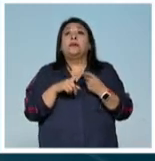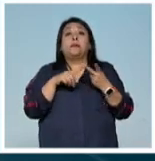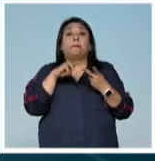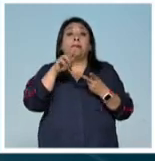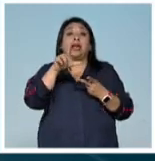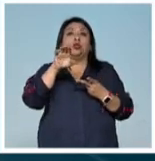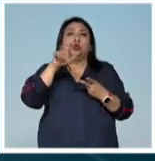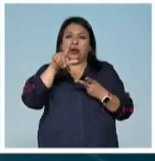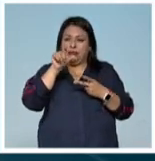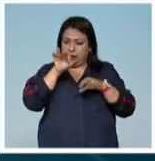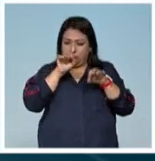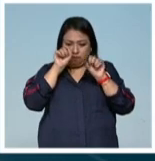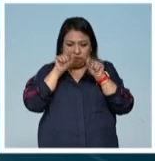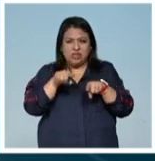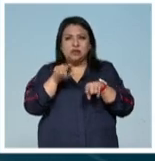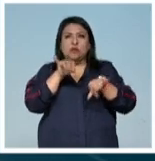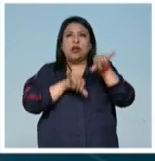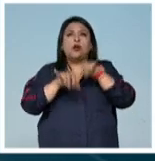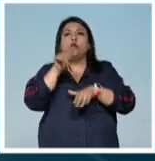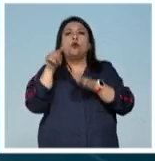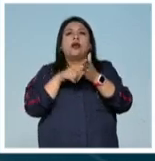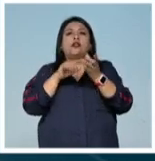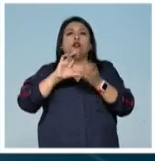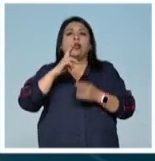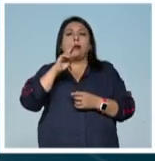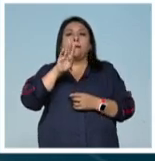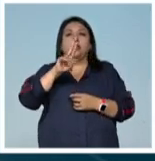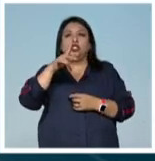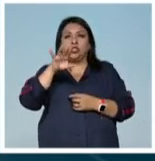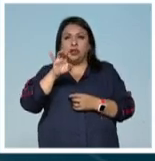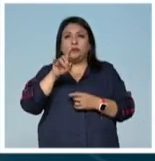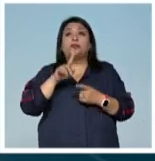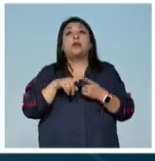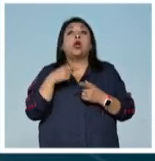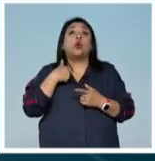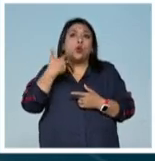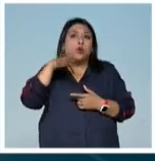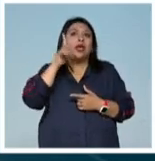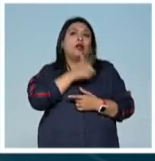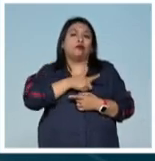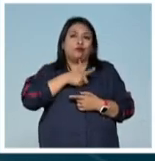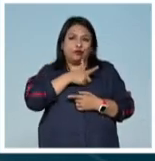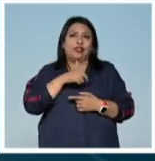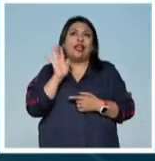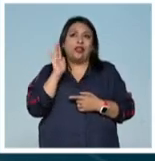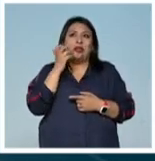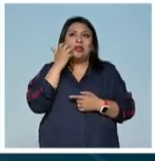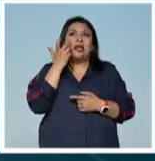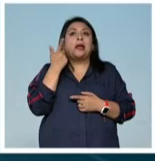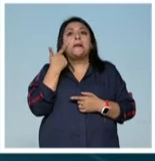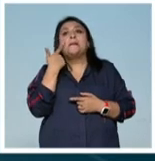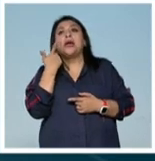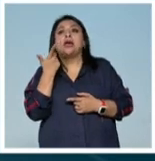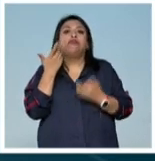Maxwell, que trabajó en ese mismo laboratorio que está en Cambridge, y yo, a mí me hubiera gustado mucho